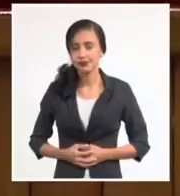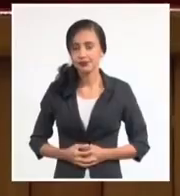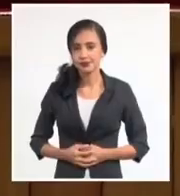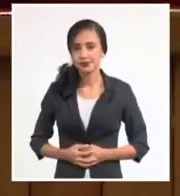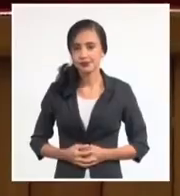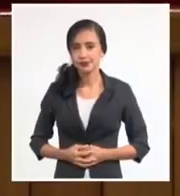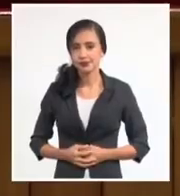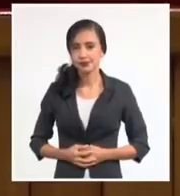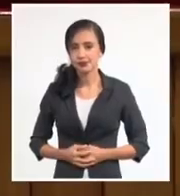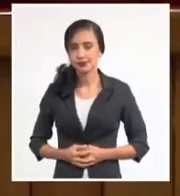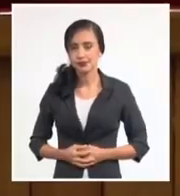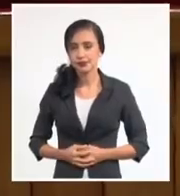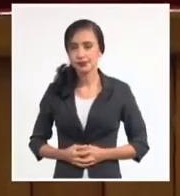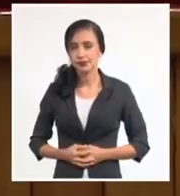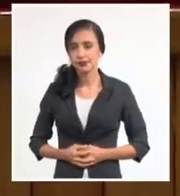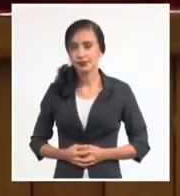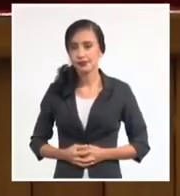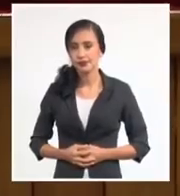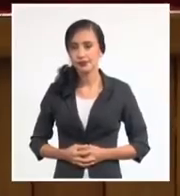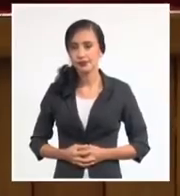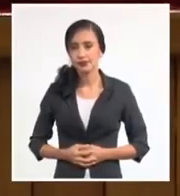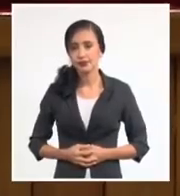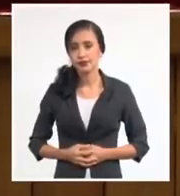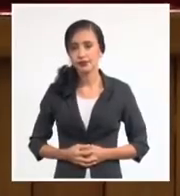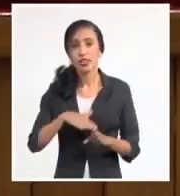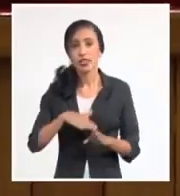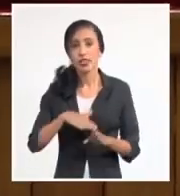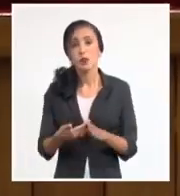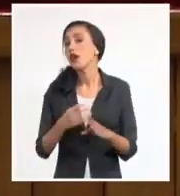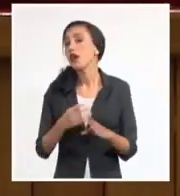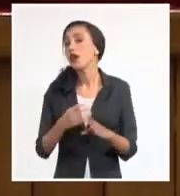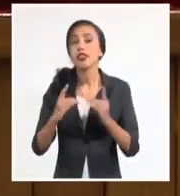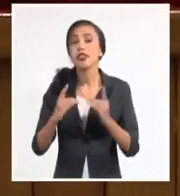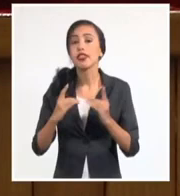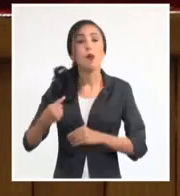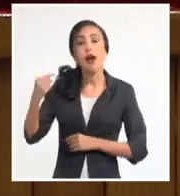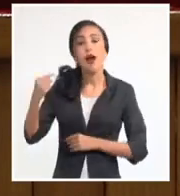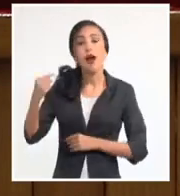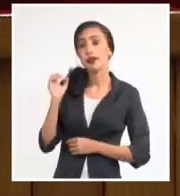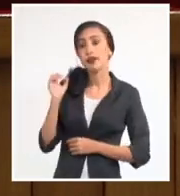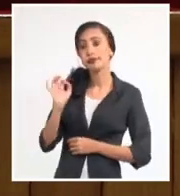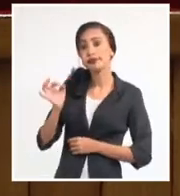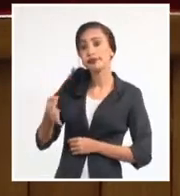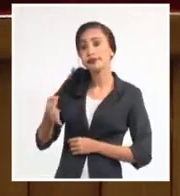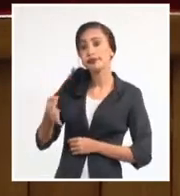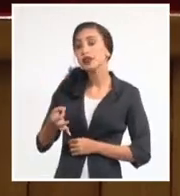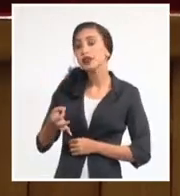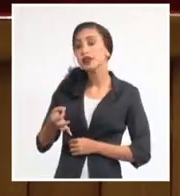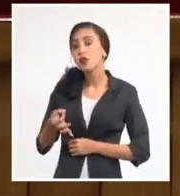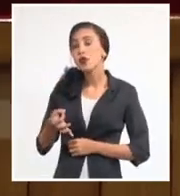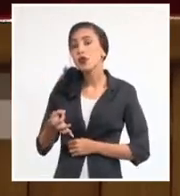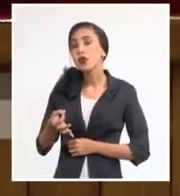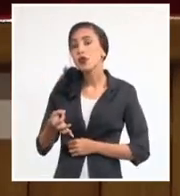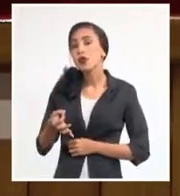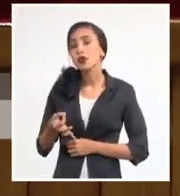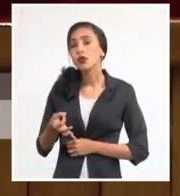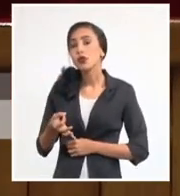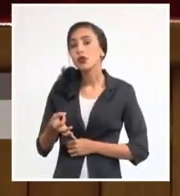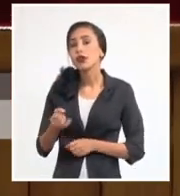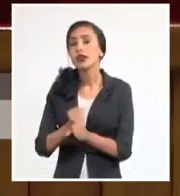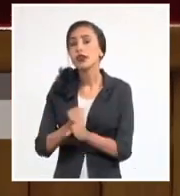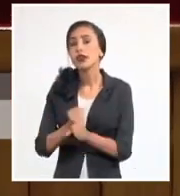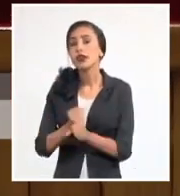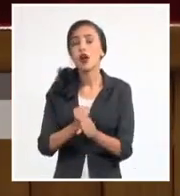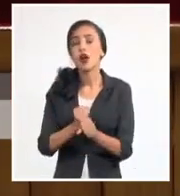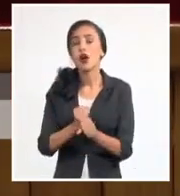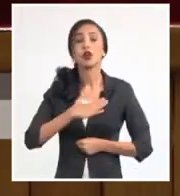Bueno, después del magnífico debate sostenido ayer sobre la labor de nuestro